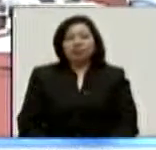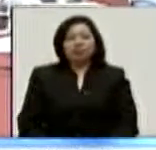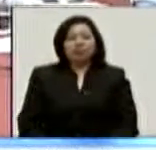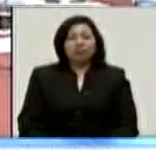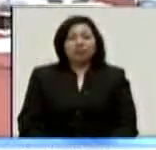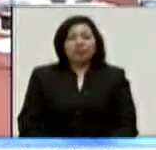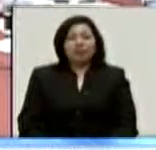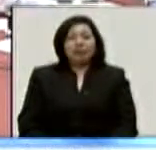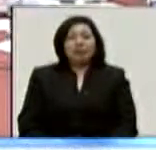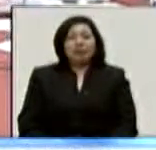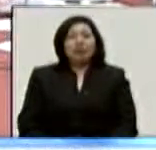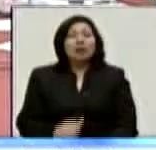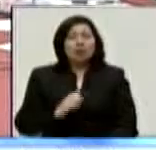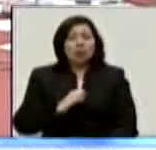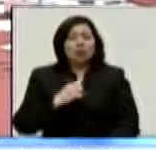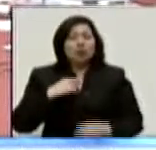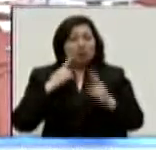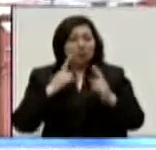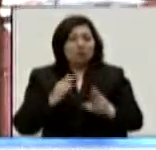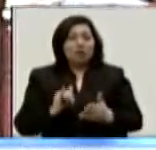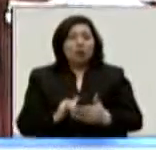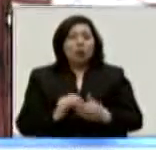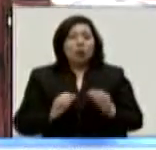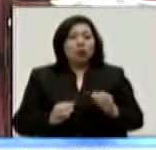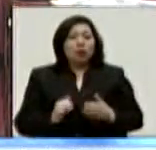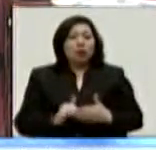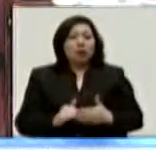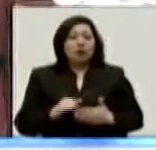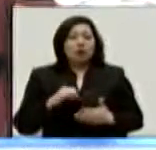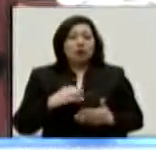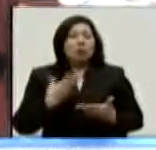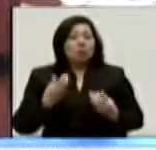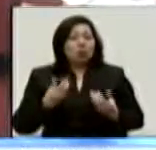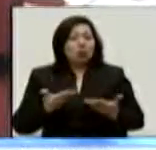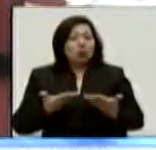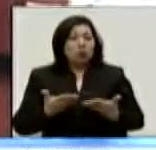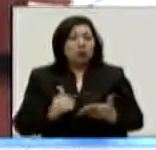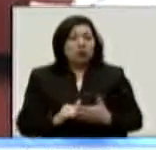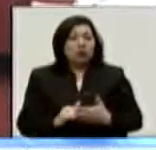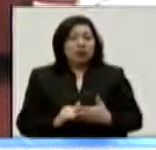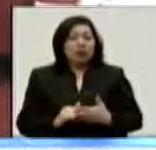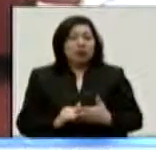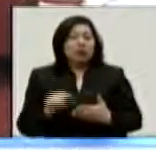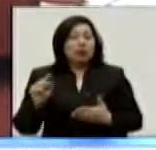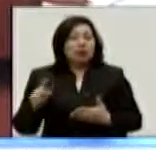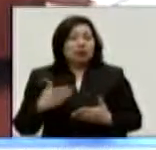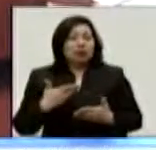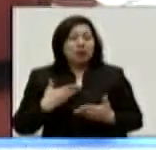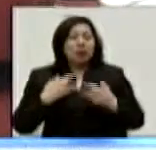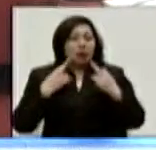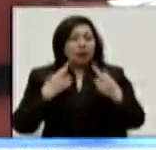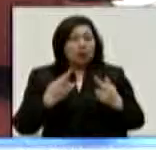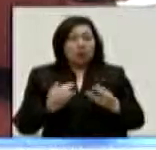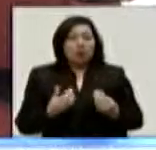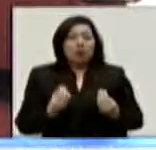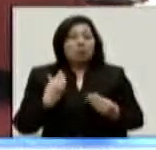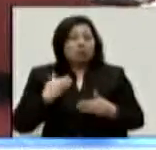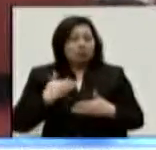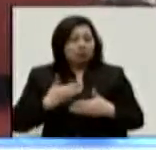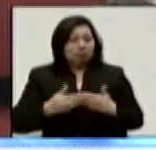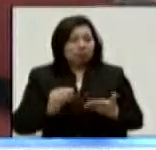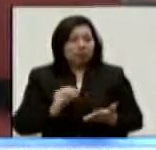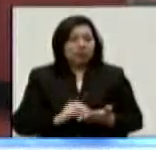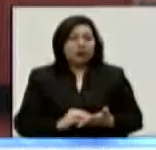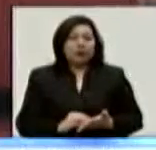realidad. Yo soy respetuoso de la estabilidad jurídica, yo soy un convencido que eso está ahí y hay que respetarlo y seguimos para adelante.